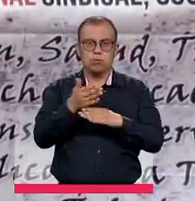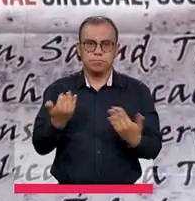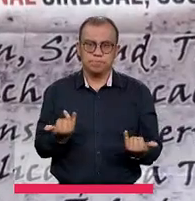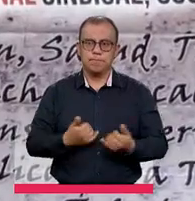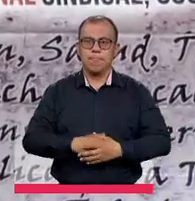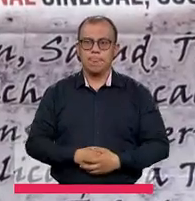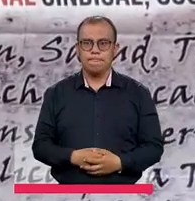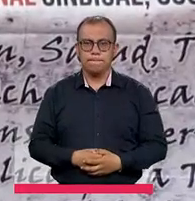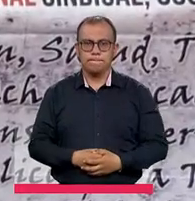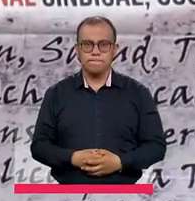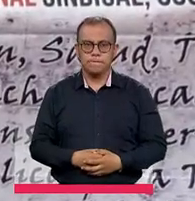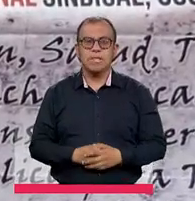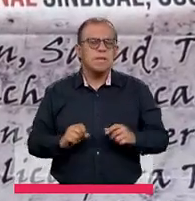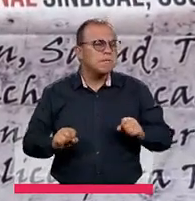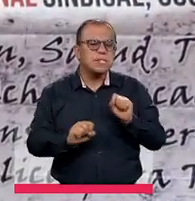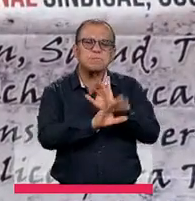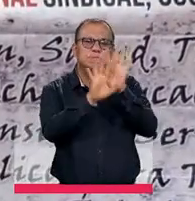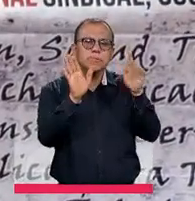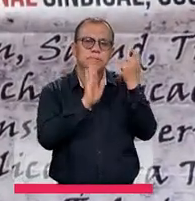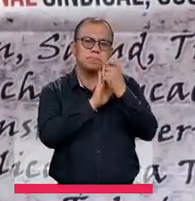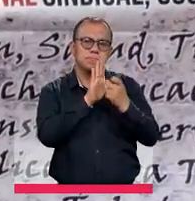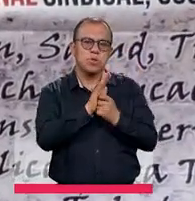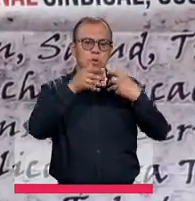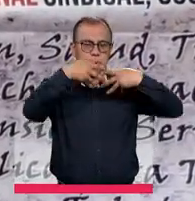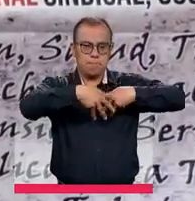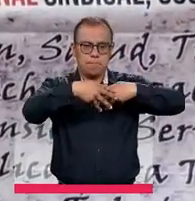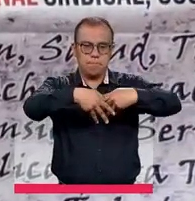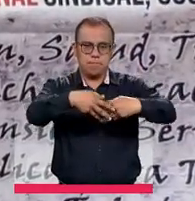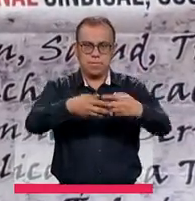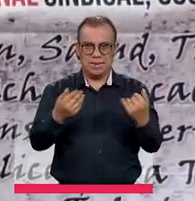y también están por definir si realizan marchas